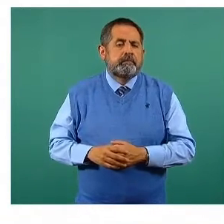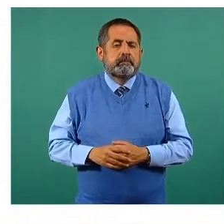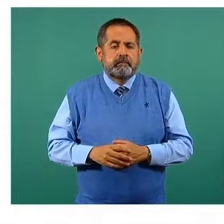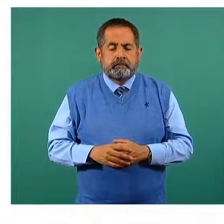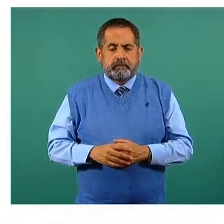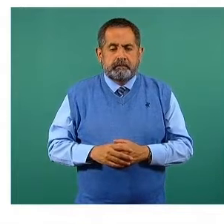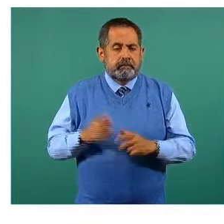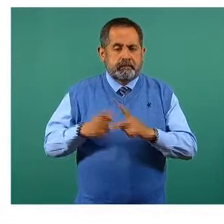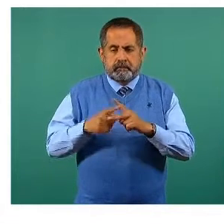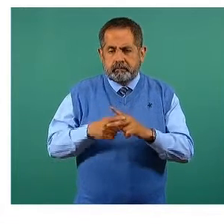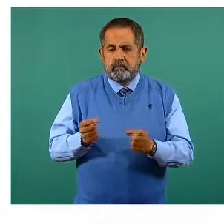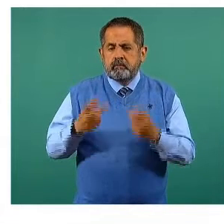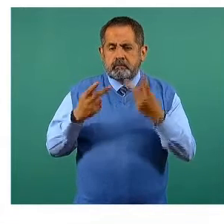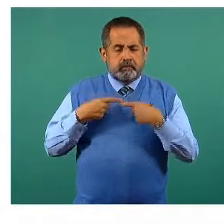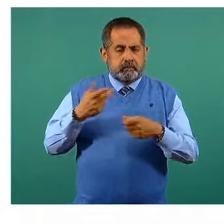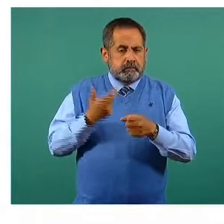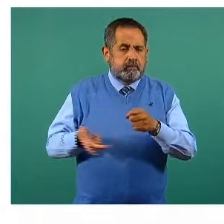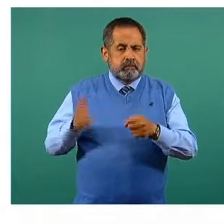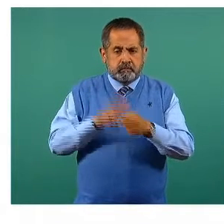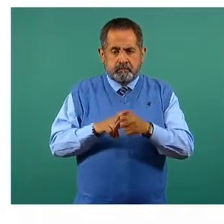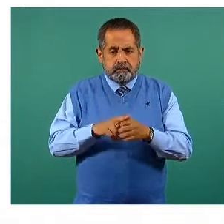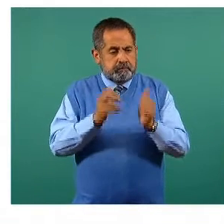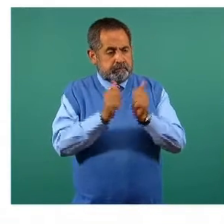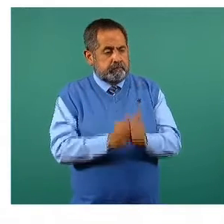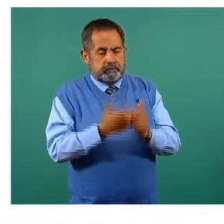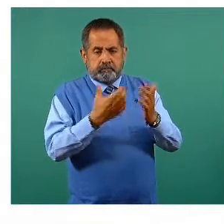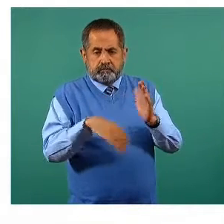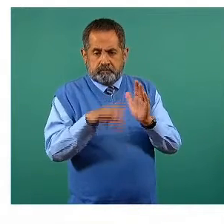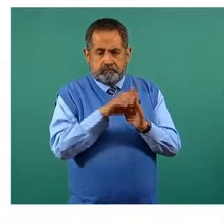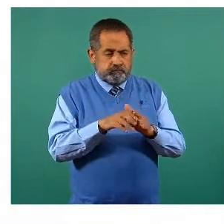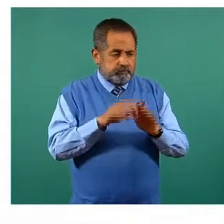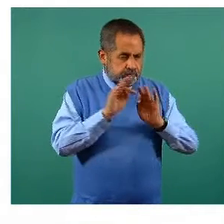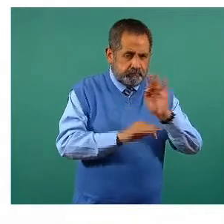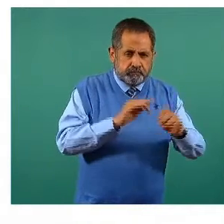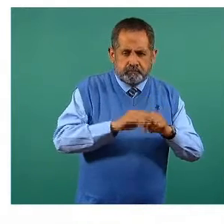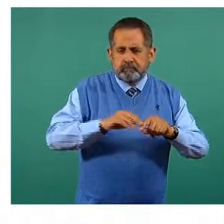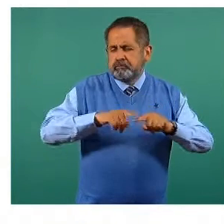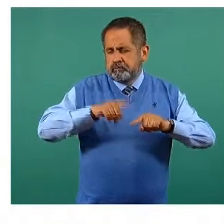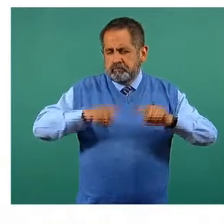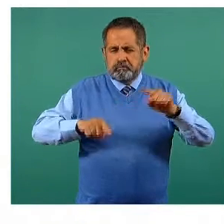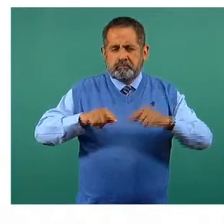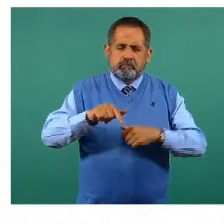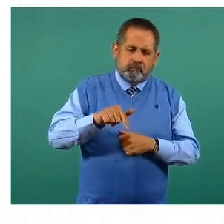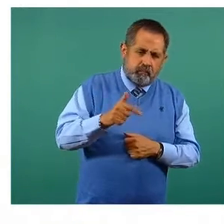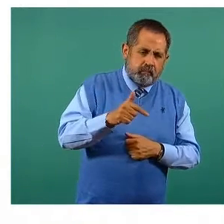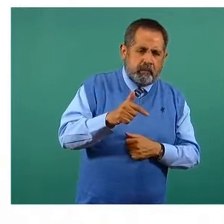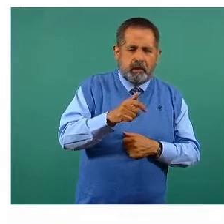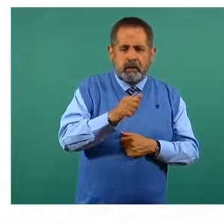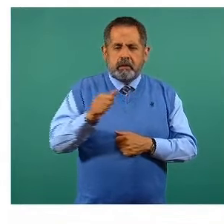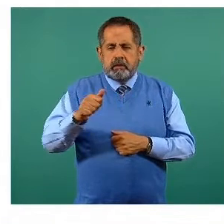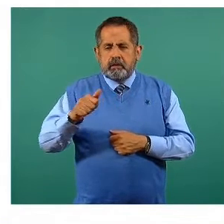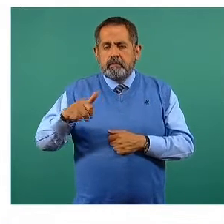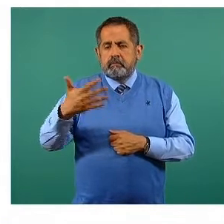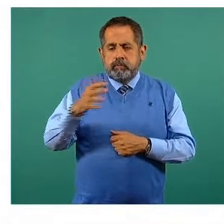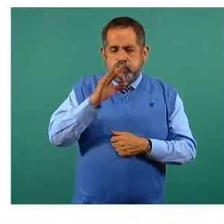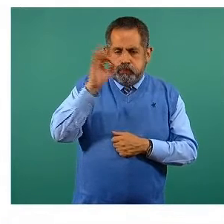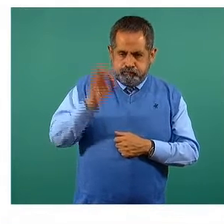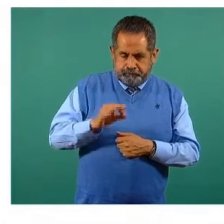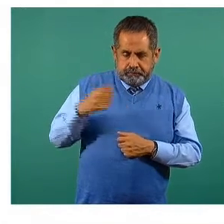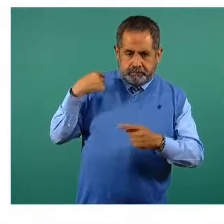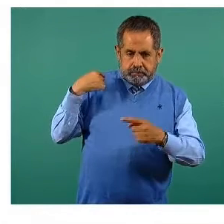Los porcentajes de ocupación, vean ustedes también que se han mantenido muy estables, hemos estado fluctuando entre un 12 y un 15% en las